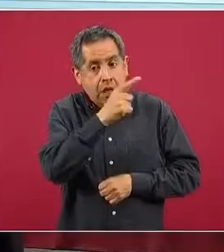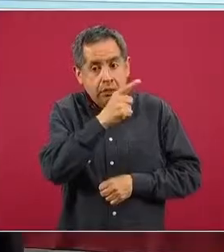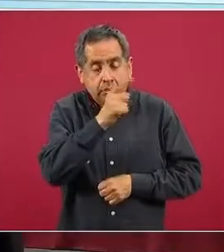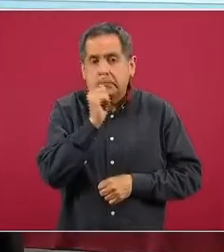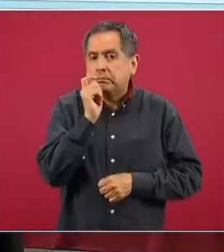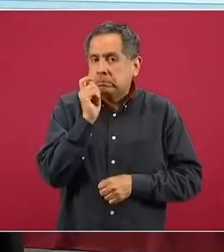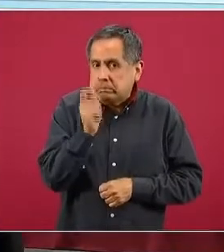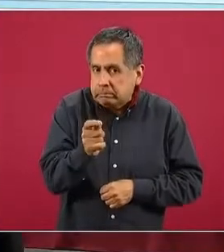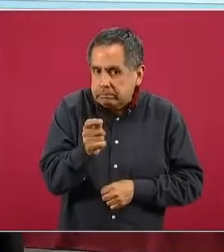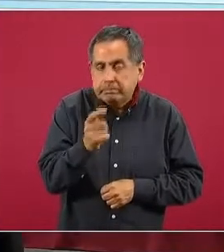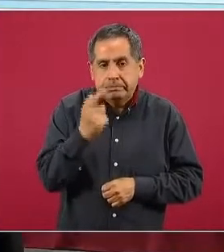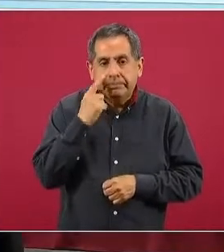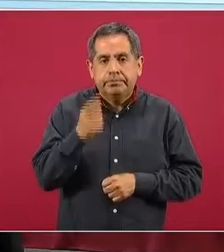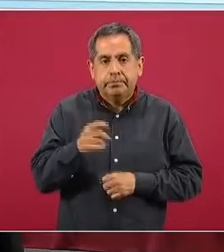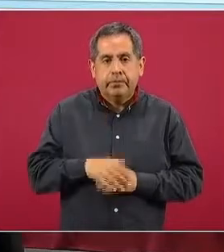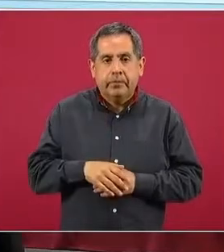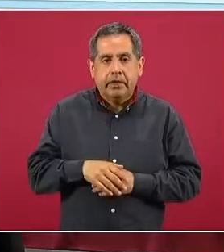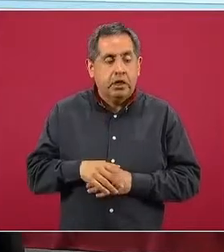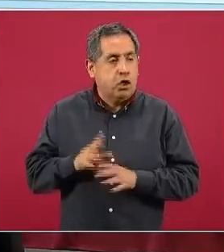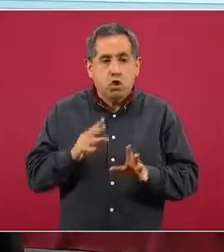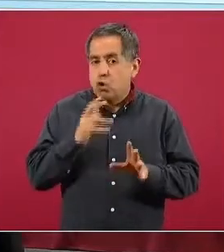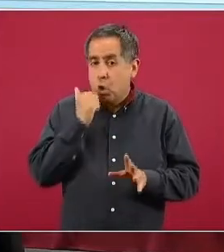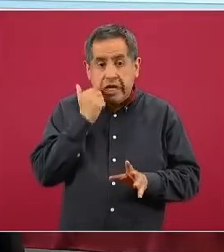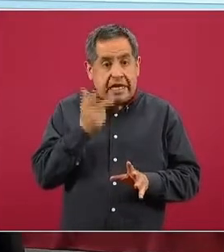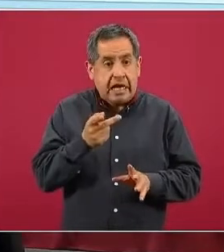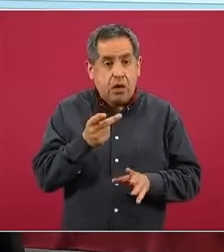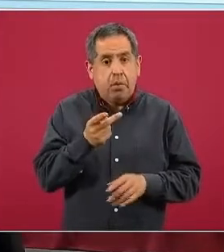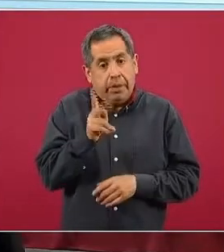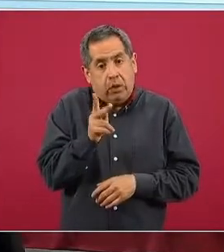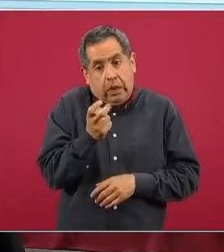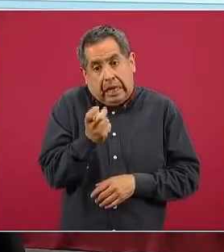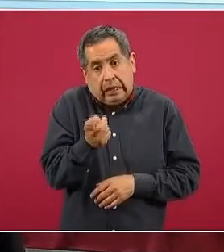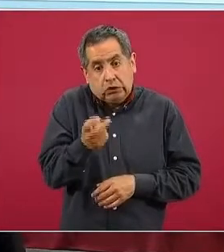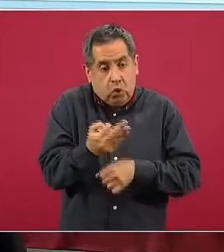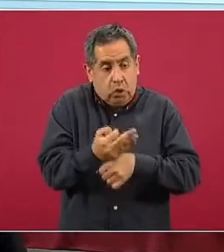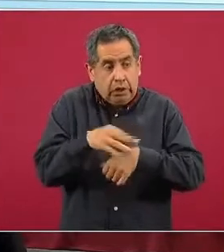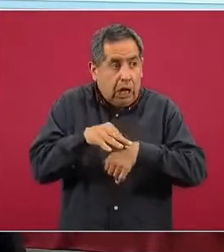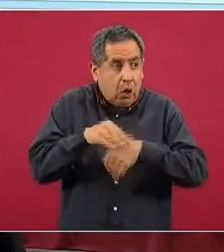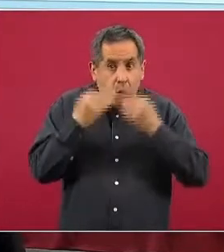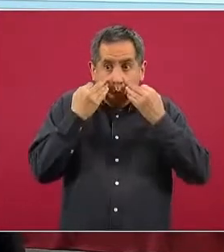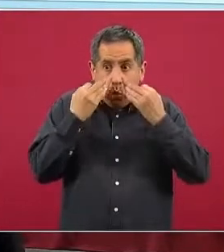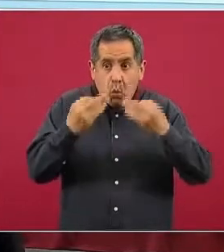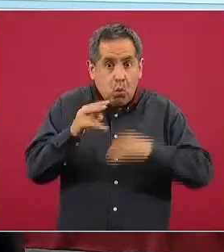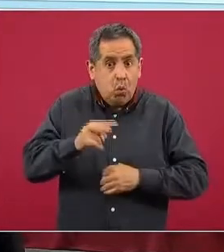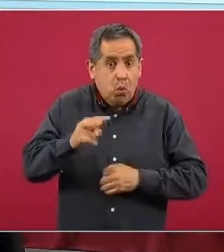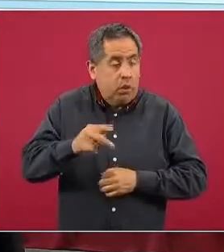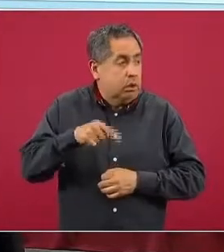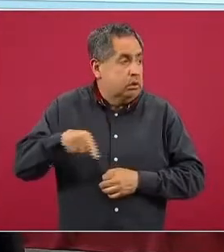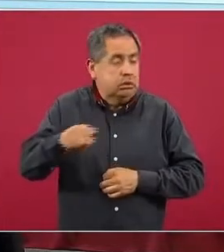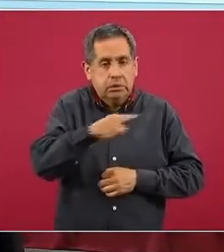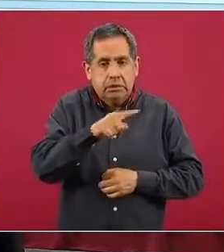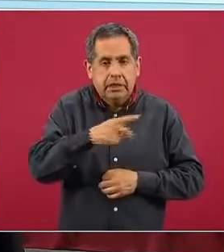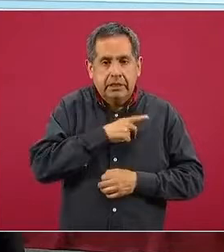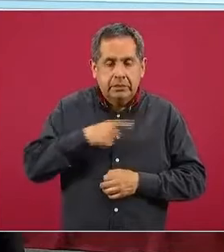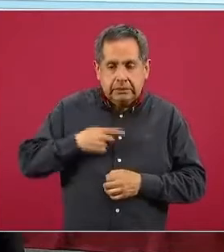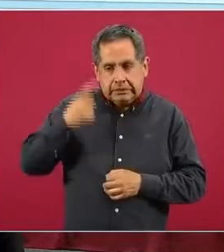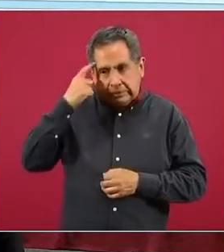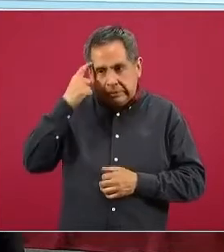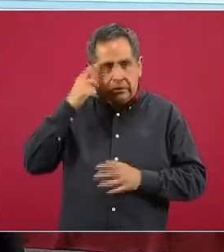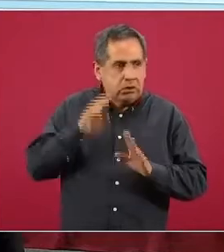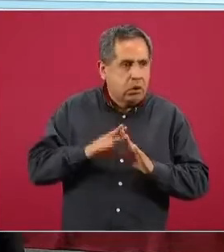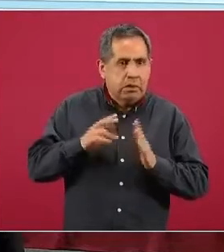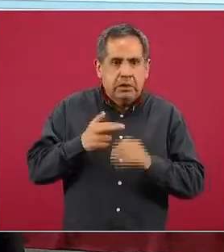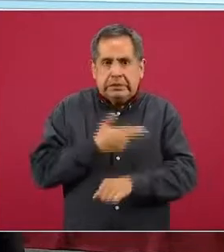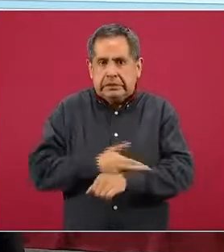precisamente lo que puede ocurrir. No deseamos que ocurra, nadie desea que ocurra, pero es una realidad que hay que enfrentar, y hay que enfrentar con decisiones técnicas